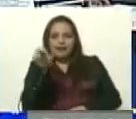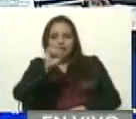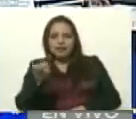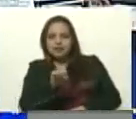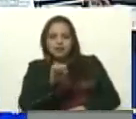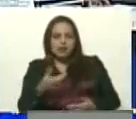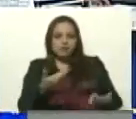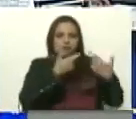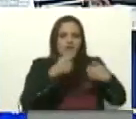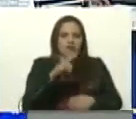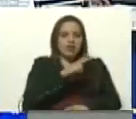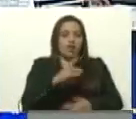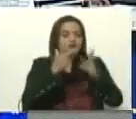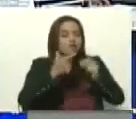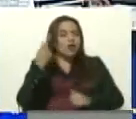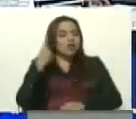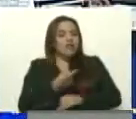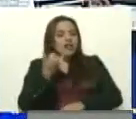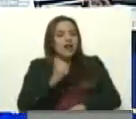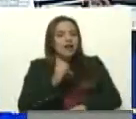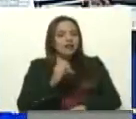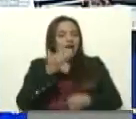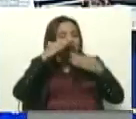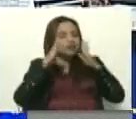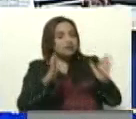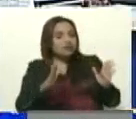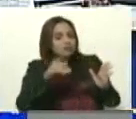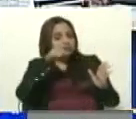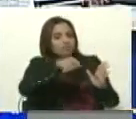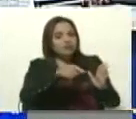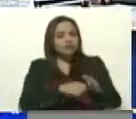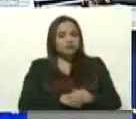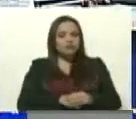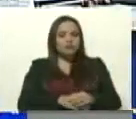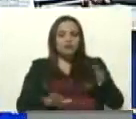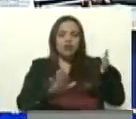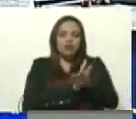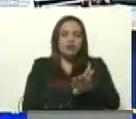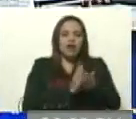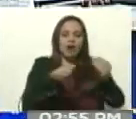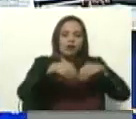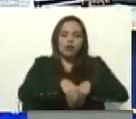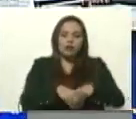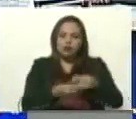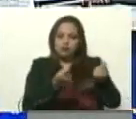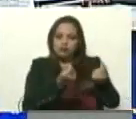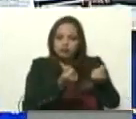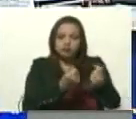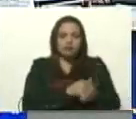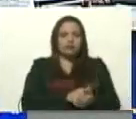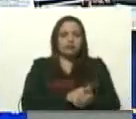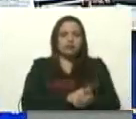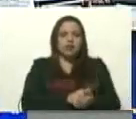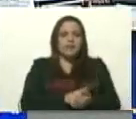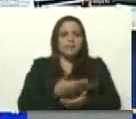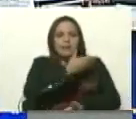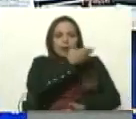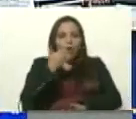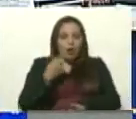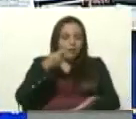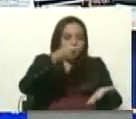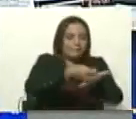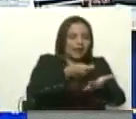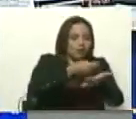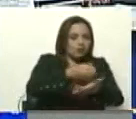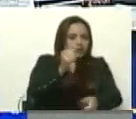estos números deben tenerlos muy presentes. Lo que hemos hablado del circuito virtuoso. Mientras mejoramos la remuneración de